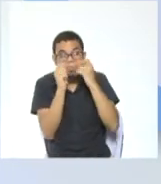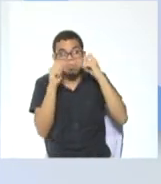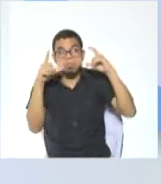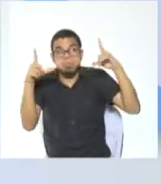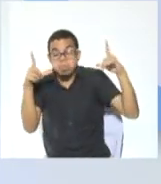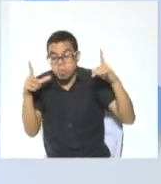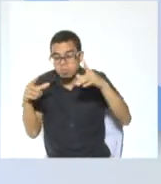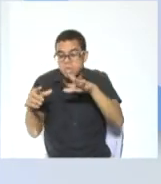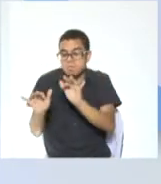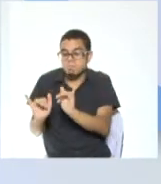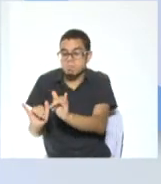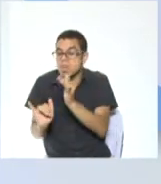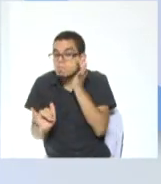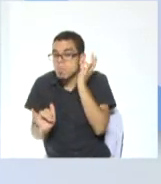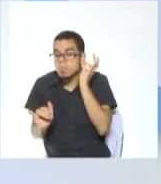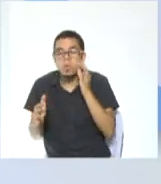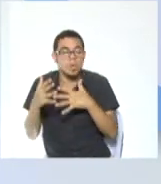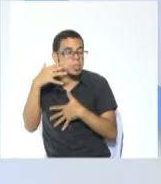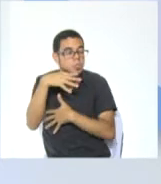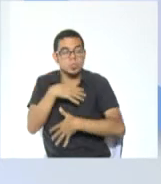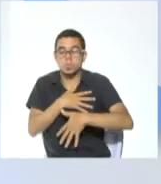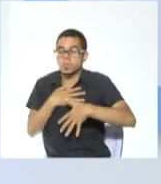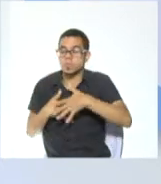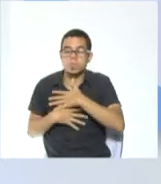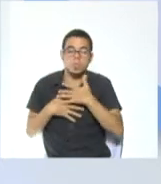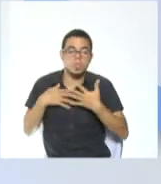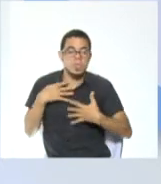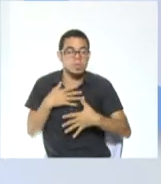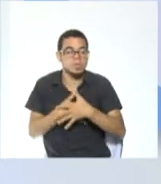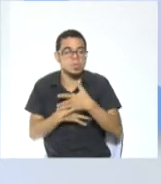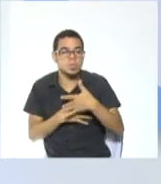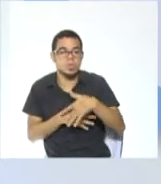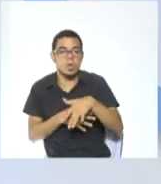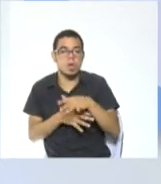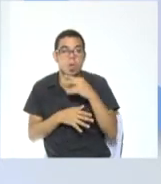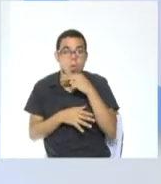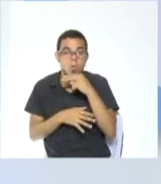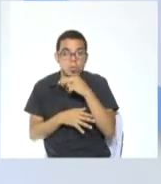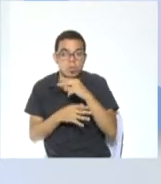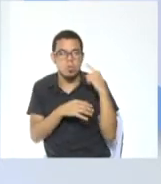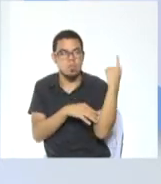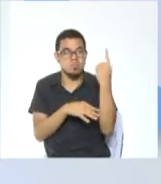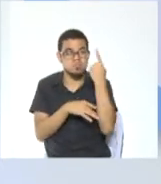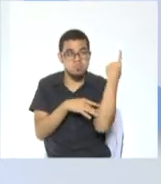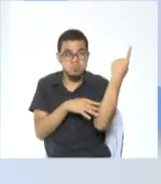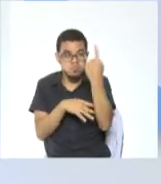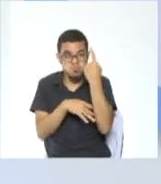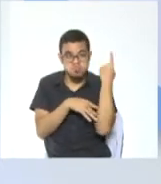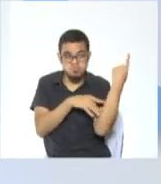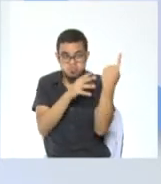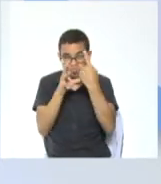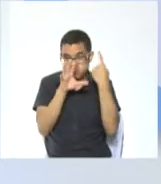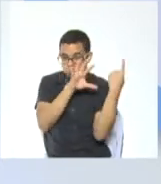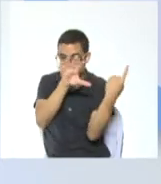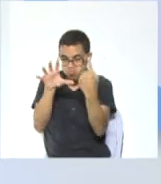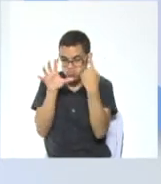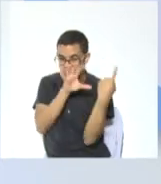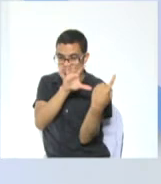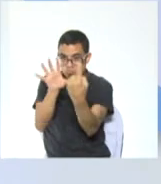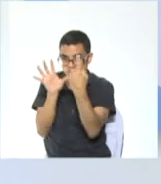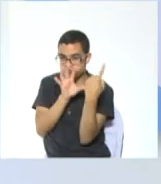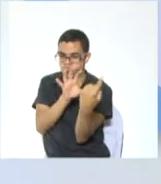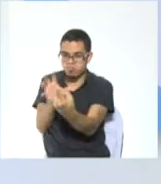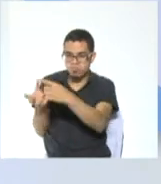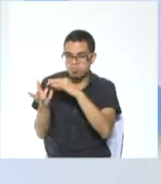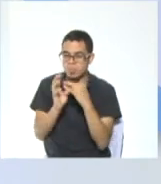sorprendió bañándose una tarde a fines de octubre. Esta joven habitaba en una casita